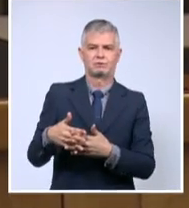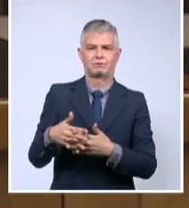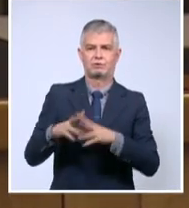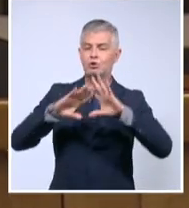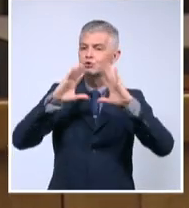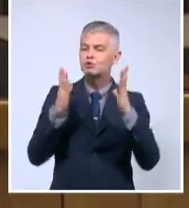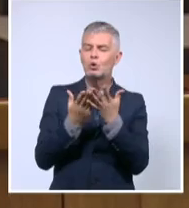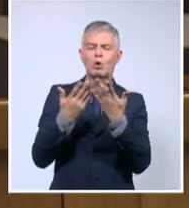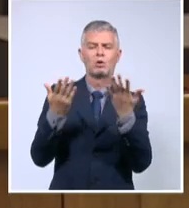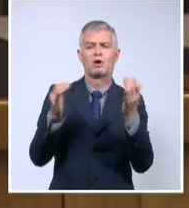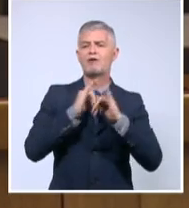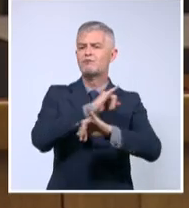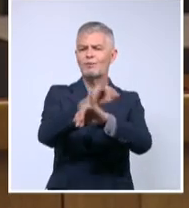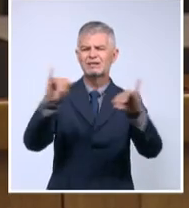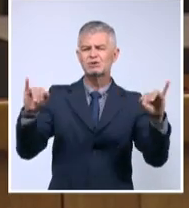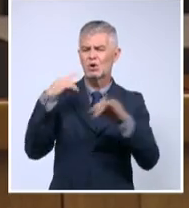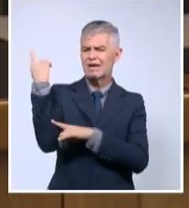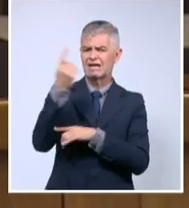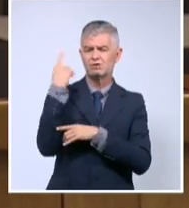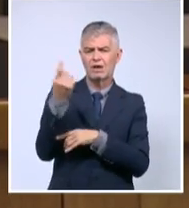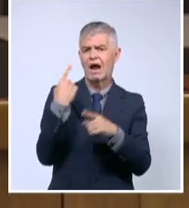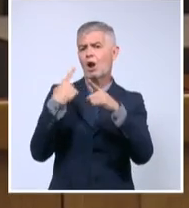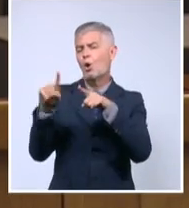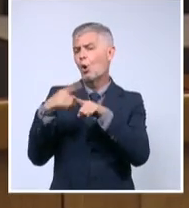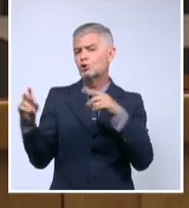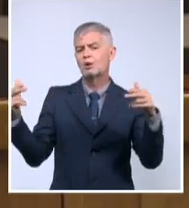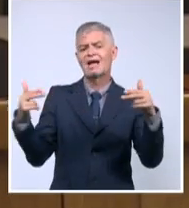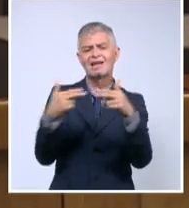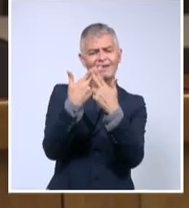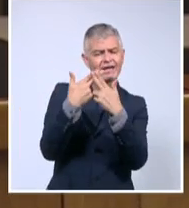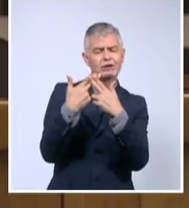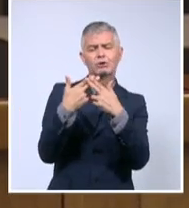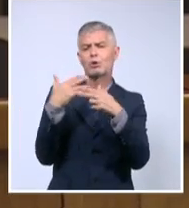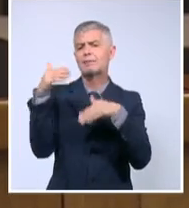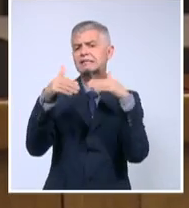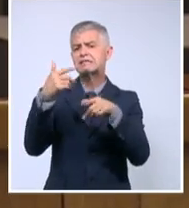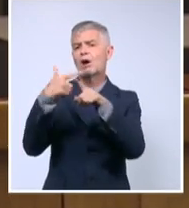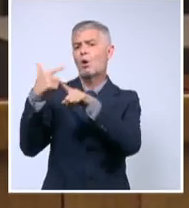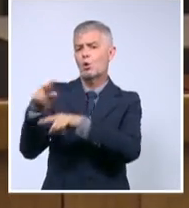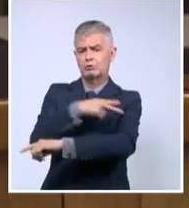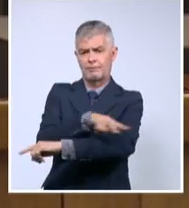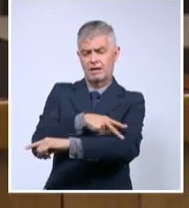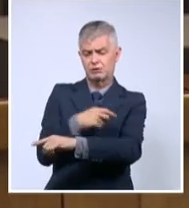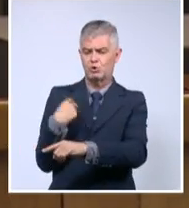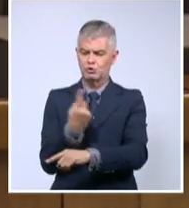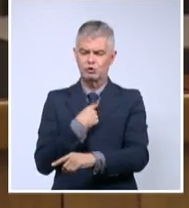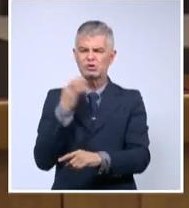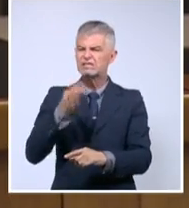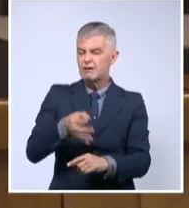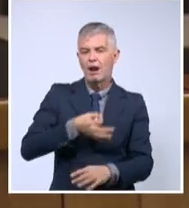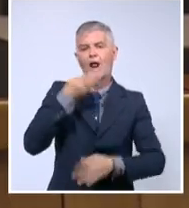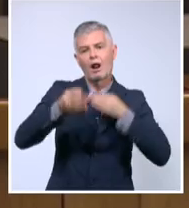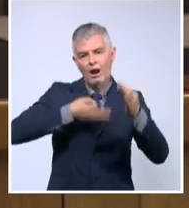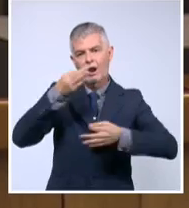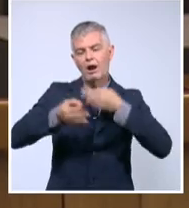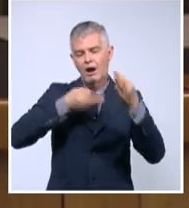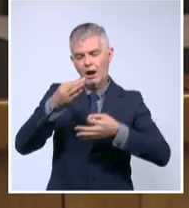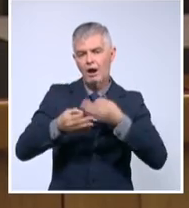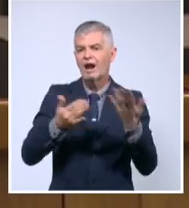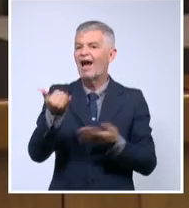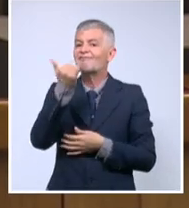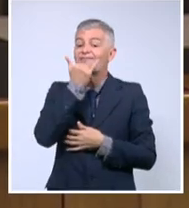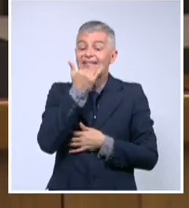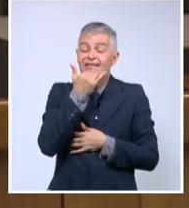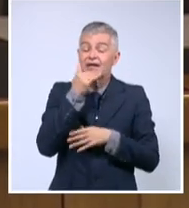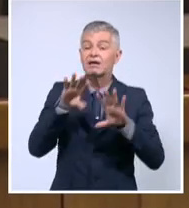información nacionales y en los foros multilaterales hemos argumentado con amplios detalles el costo para la isla de